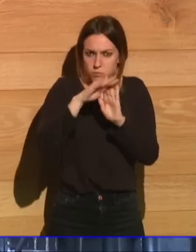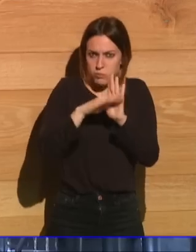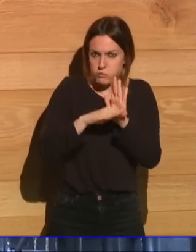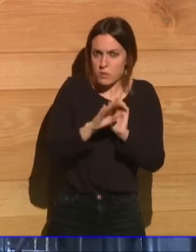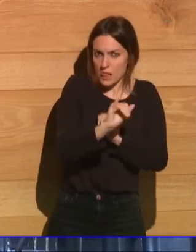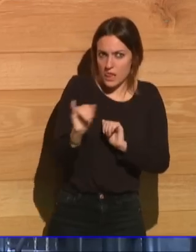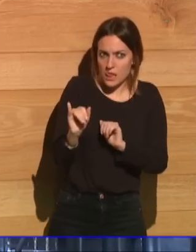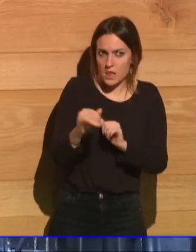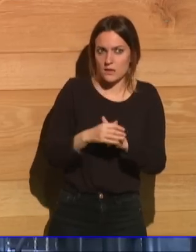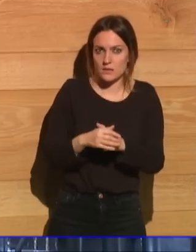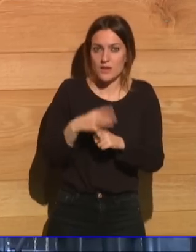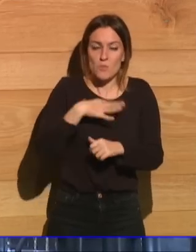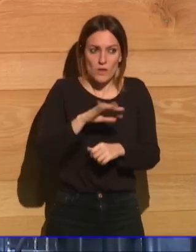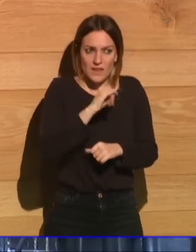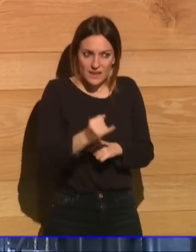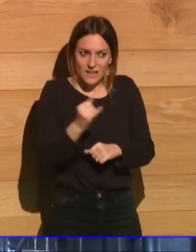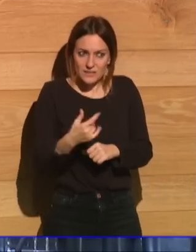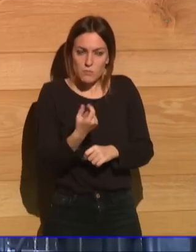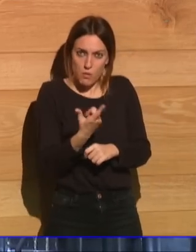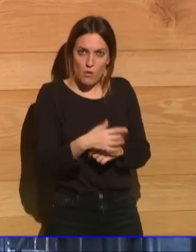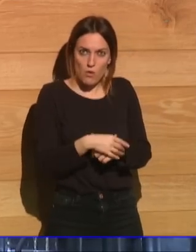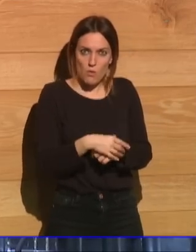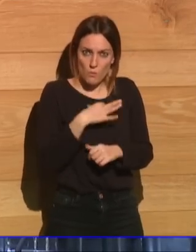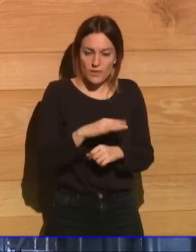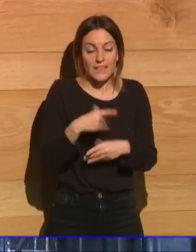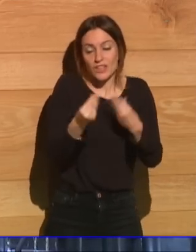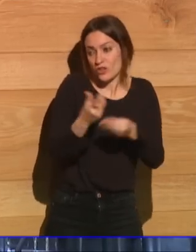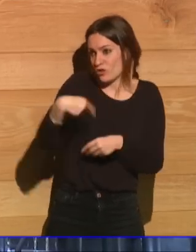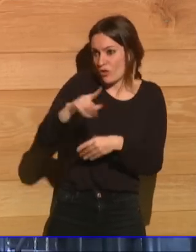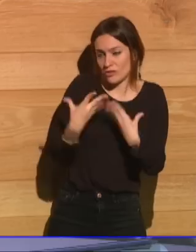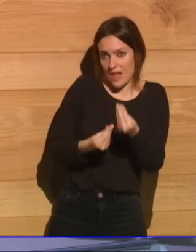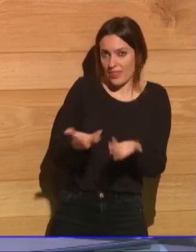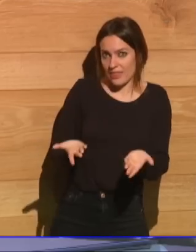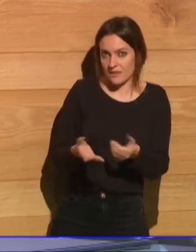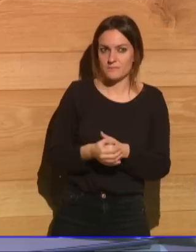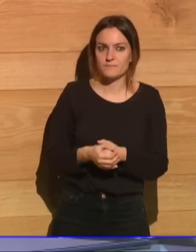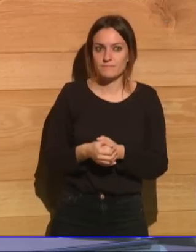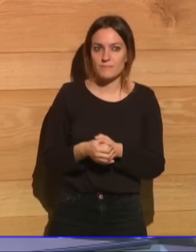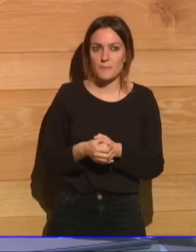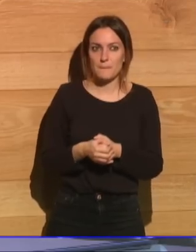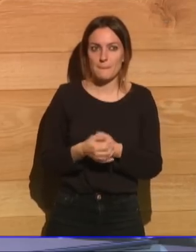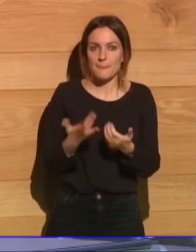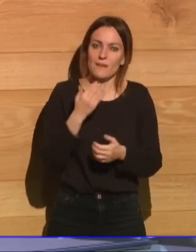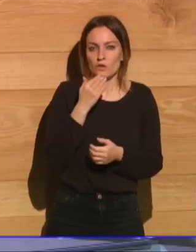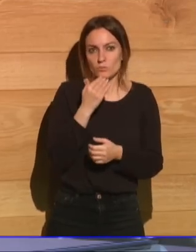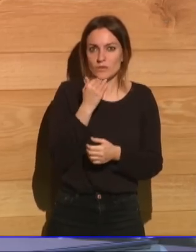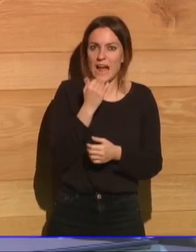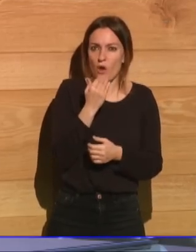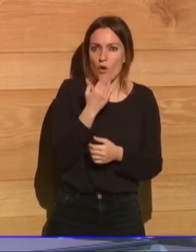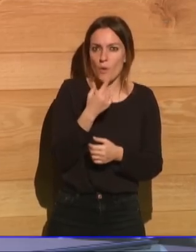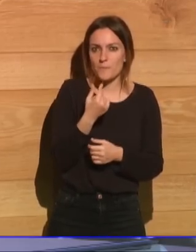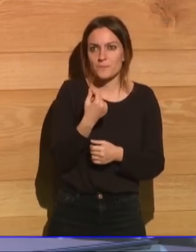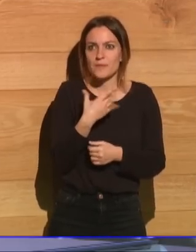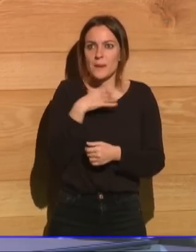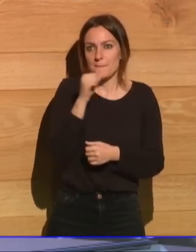está cansadeando un poco a lo mejor. Pero es que lo hacen todos. Cuidado, Entre no es otras objetivo. cosas, porque es como dar perlas sabrosas